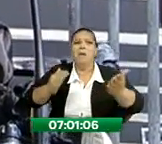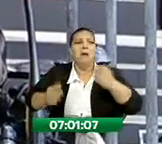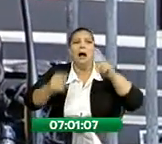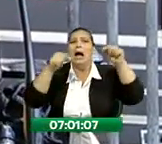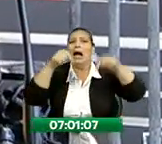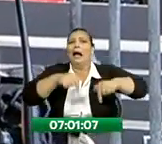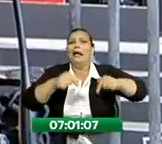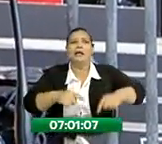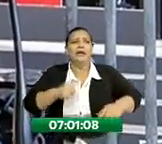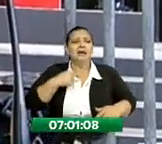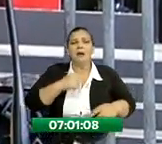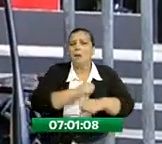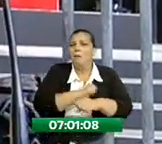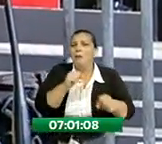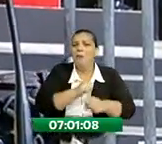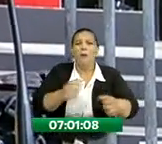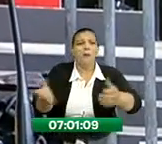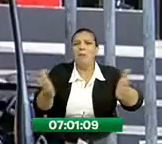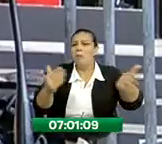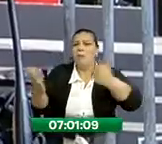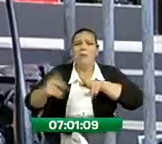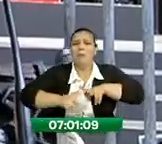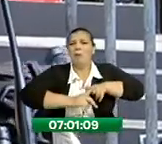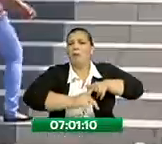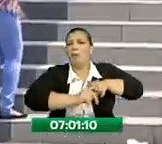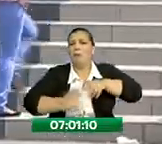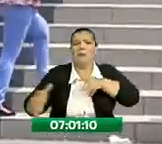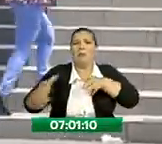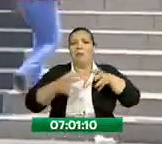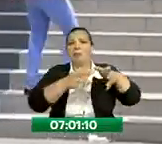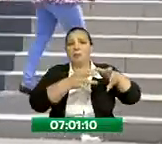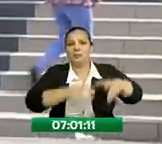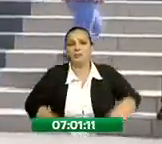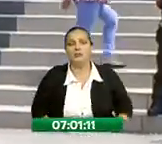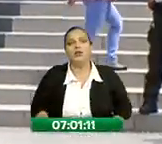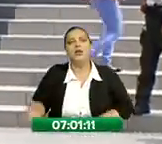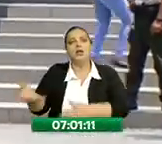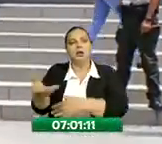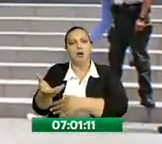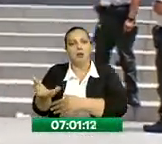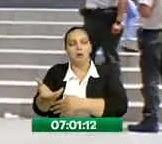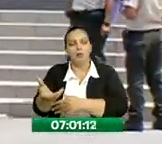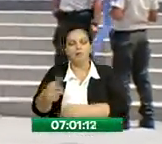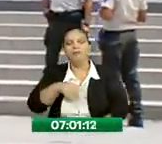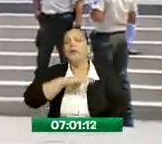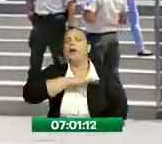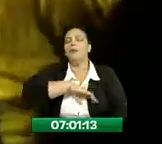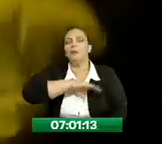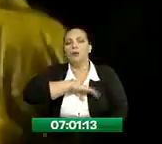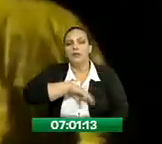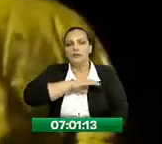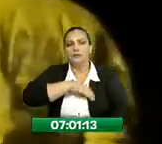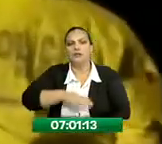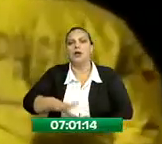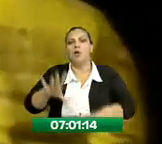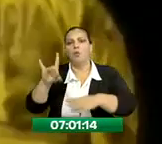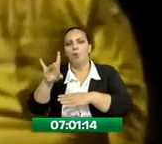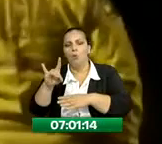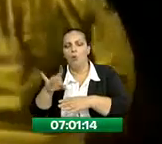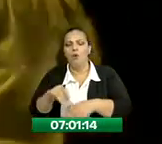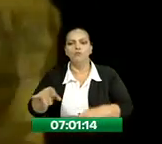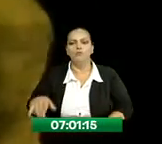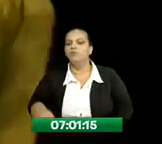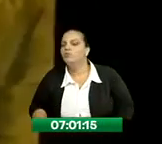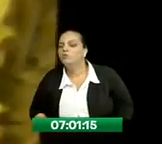descartando la presencia de algún artefacto explosivo. Fue suspendida hasta nueva convocatoria. 33